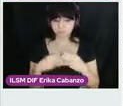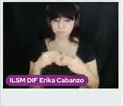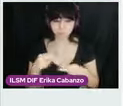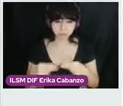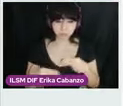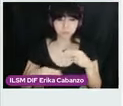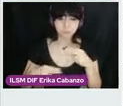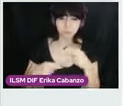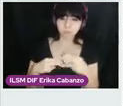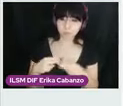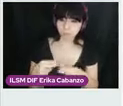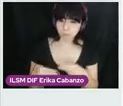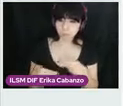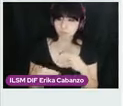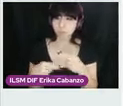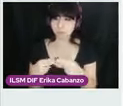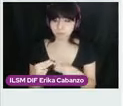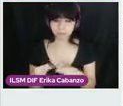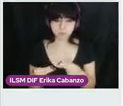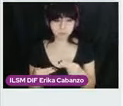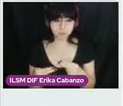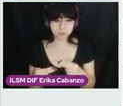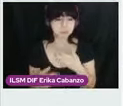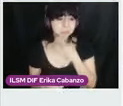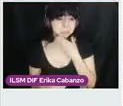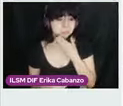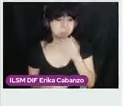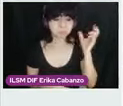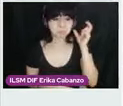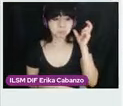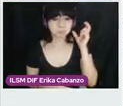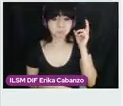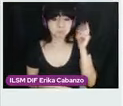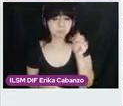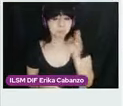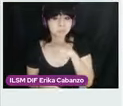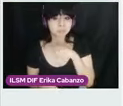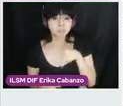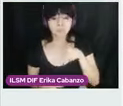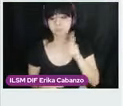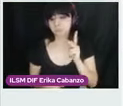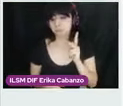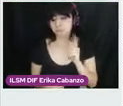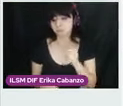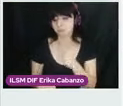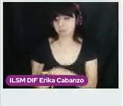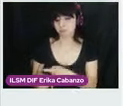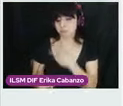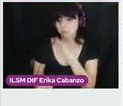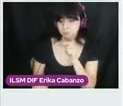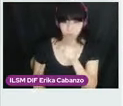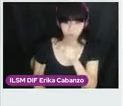a mal escuchar. ¿Sí? Y cuando le pregunta a uno, ¿tiene un problema auditivo? Dice, no. Pero cuando se